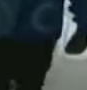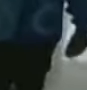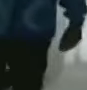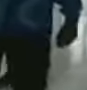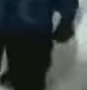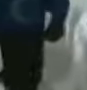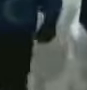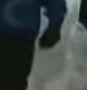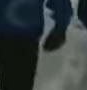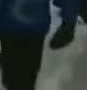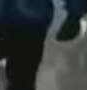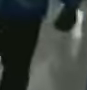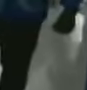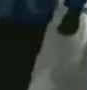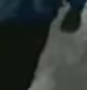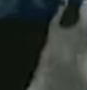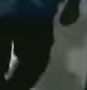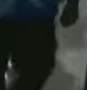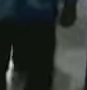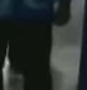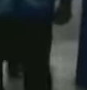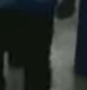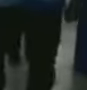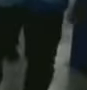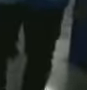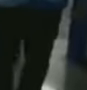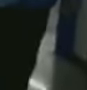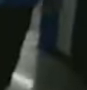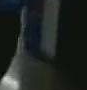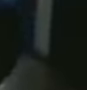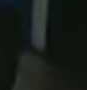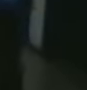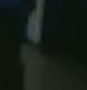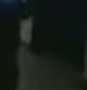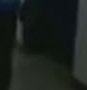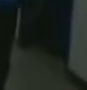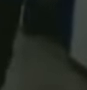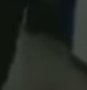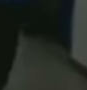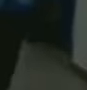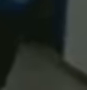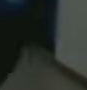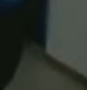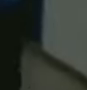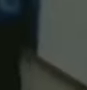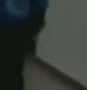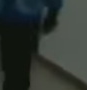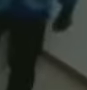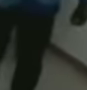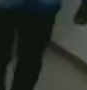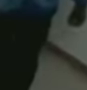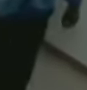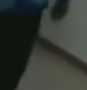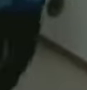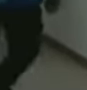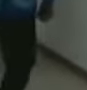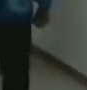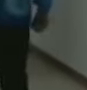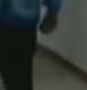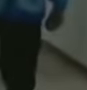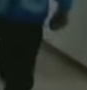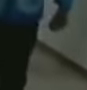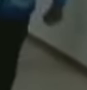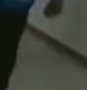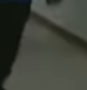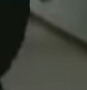y de todo el gran pueblo de esta tierra caliente e histórica donde